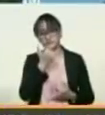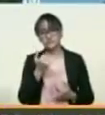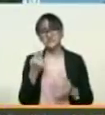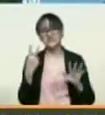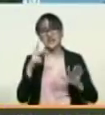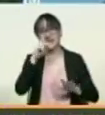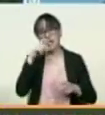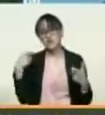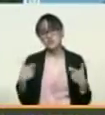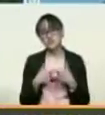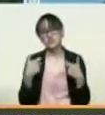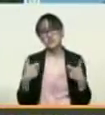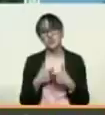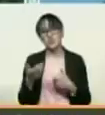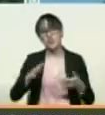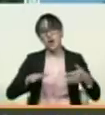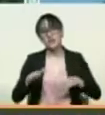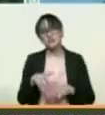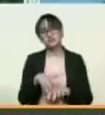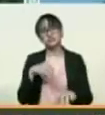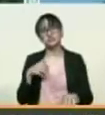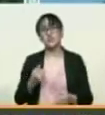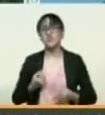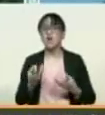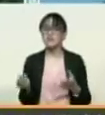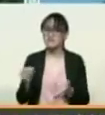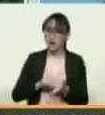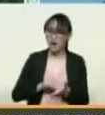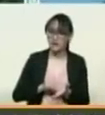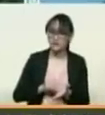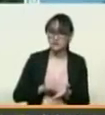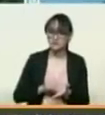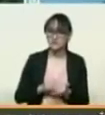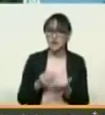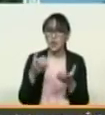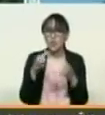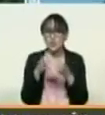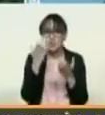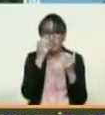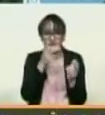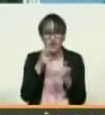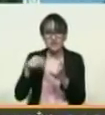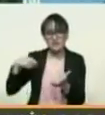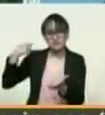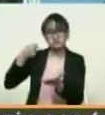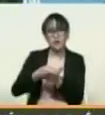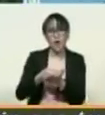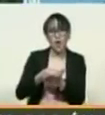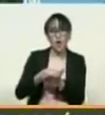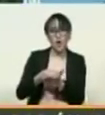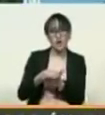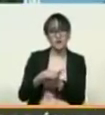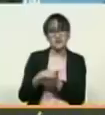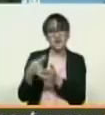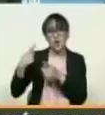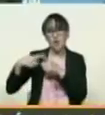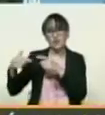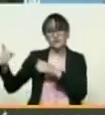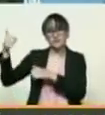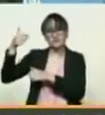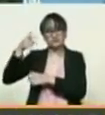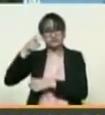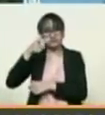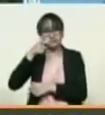7 años de conflicto, ¿cuántos muertos? ¿Cuántos grupos terroristas financiados por grandes poderes para